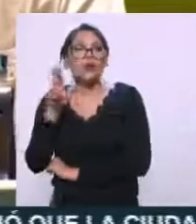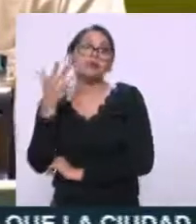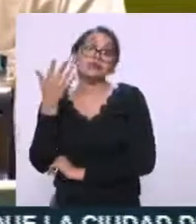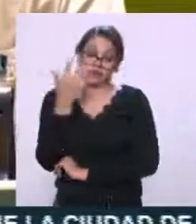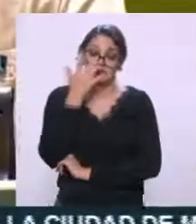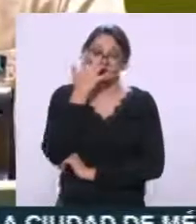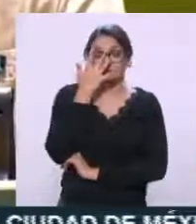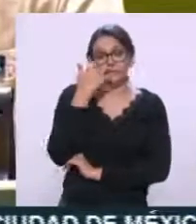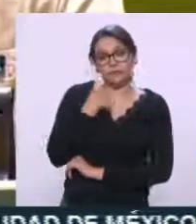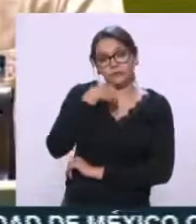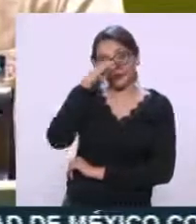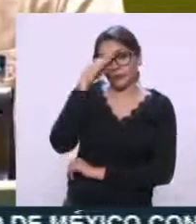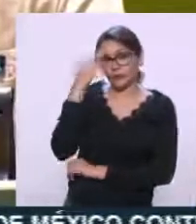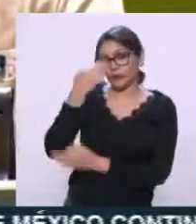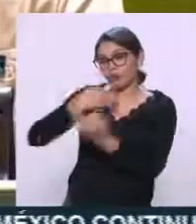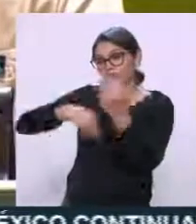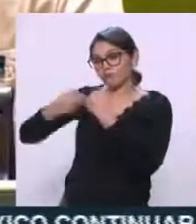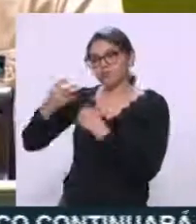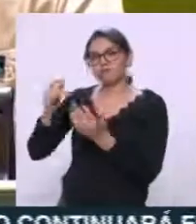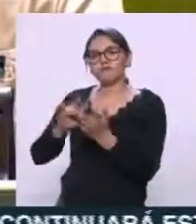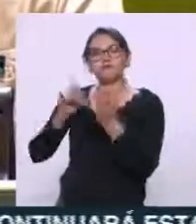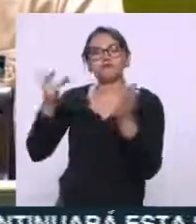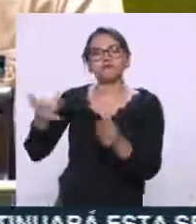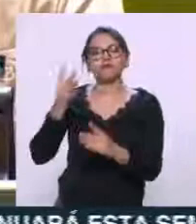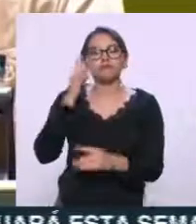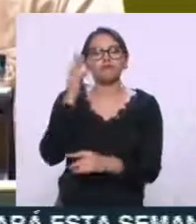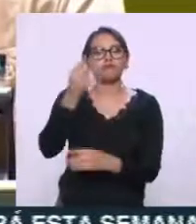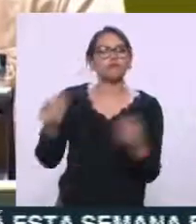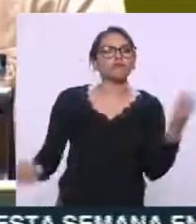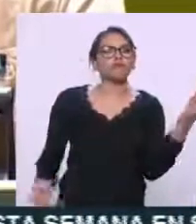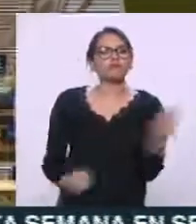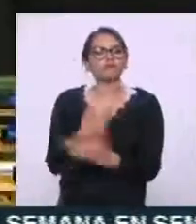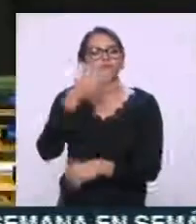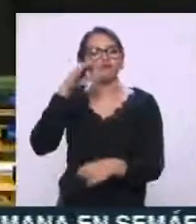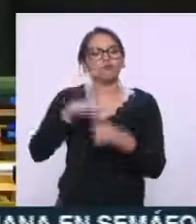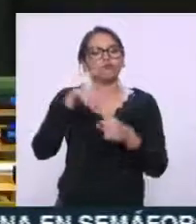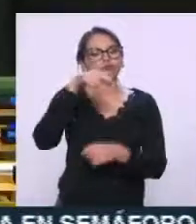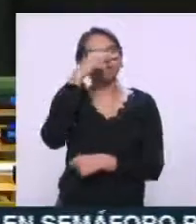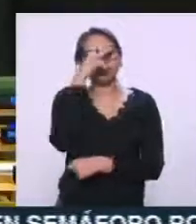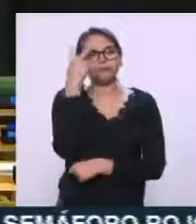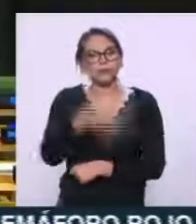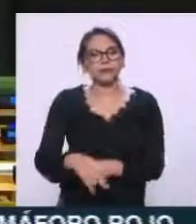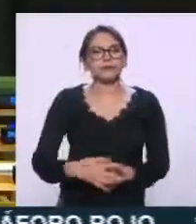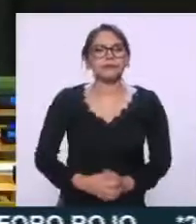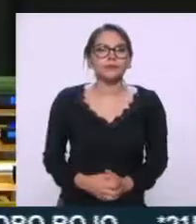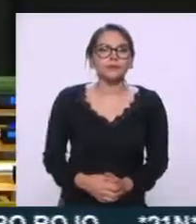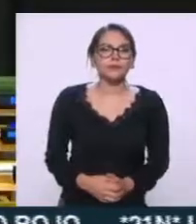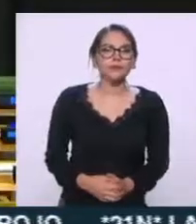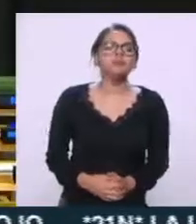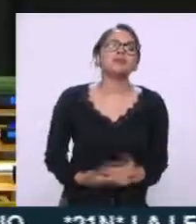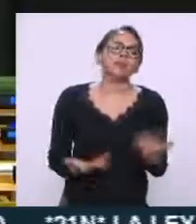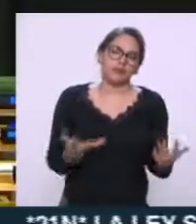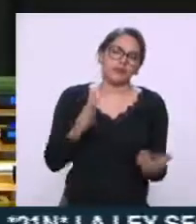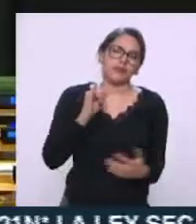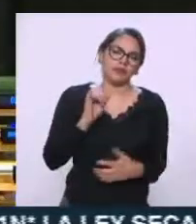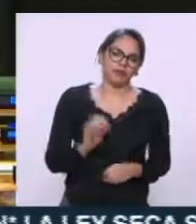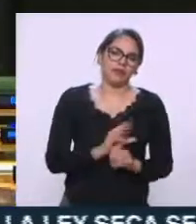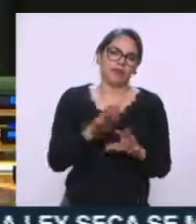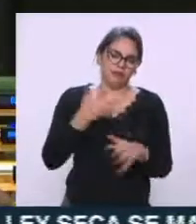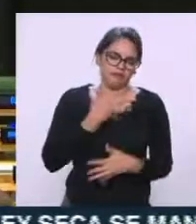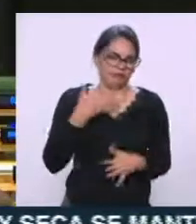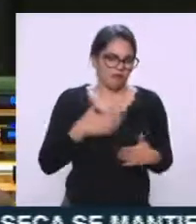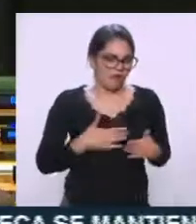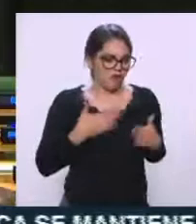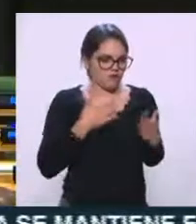que todo esto dio frutos con la nueva elección de México al Consejo. Ahora, desde luego hay confianza en el embajador de